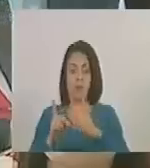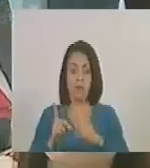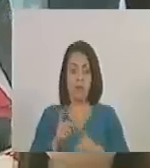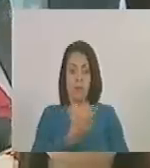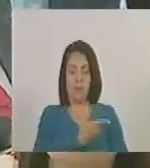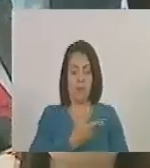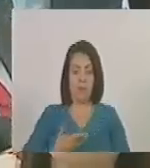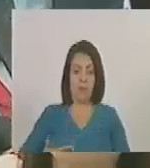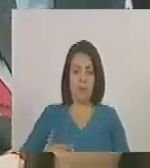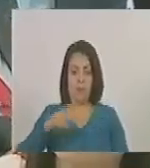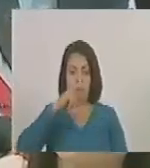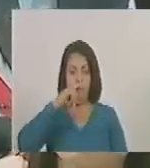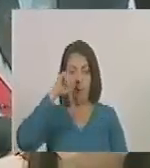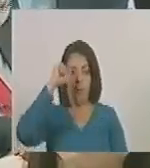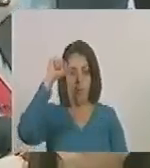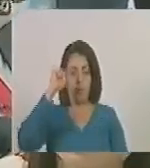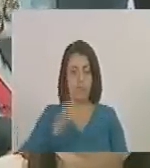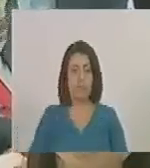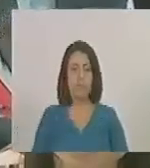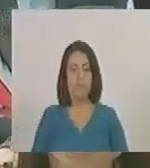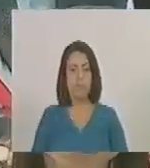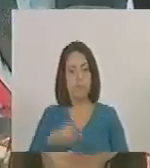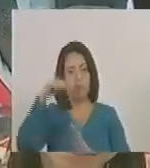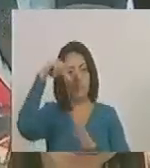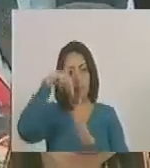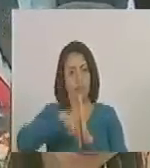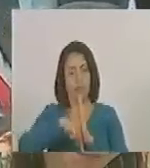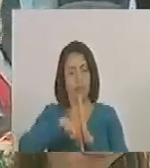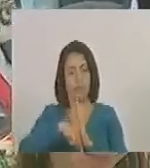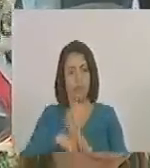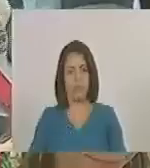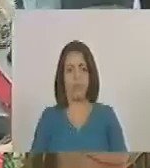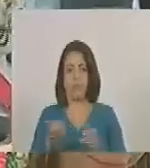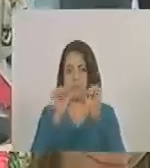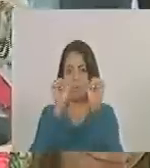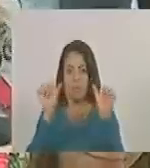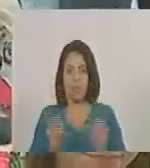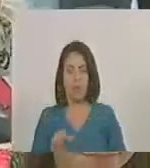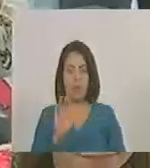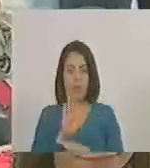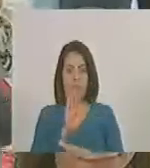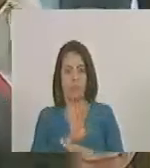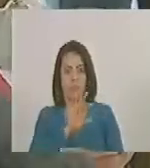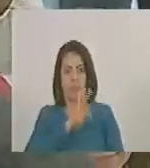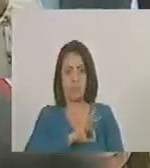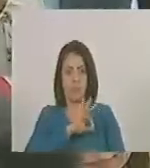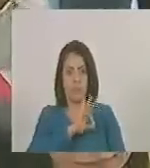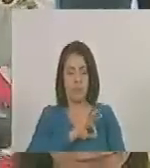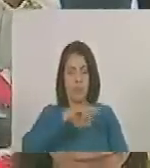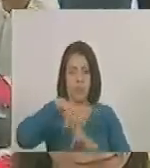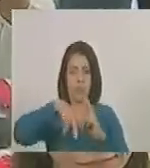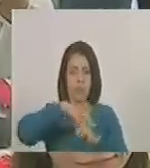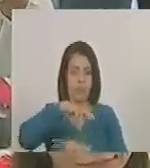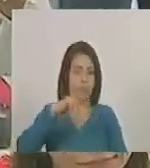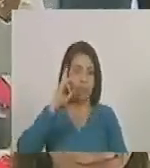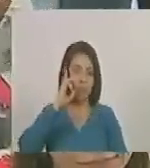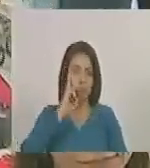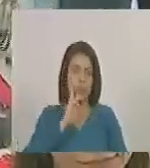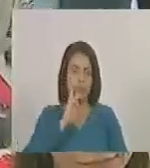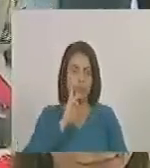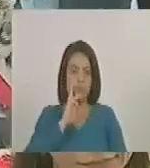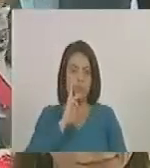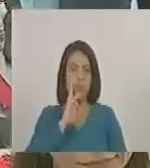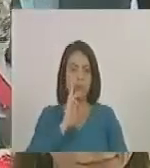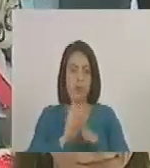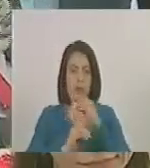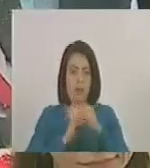del presidente Nicolás Maduro para profundizar el sistema de protección social de la Revolución Bolivariana, con